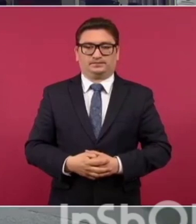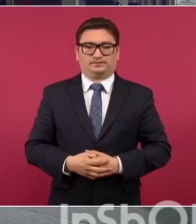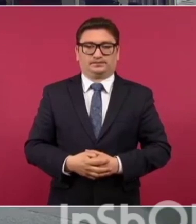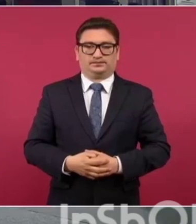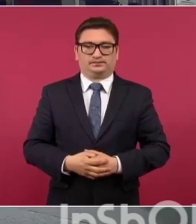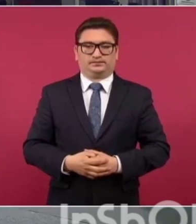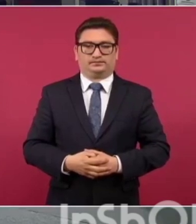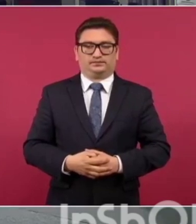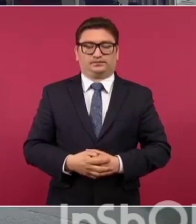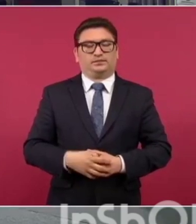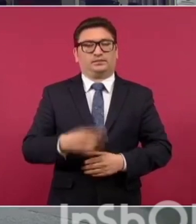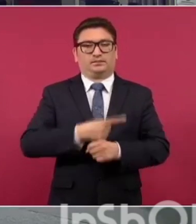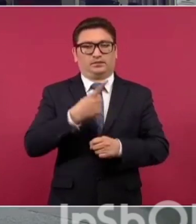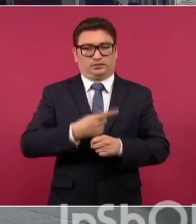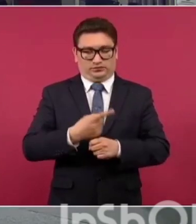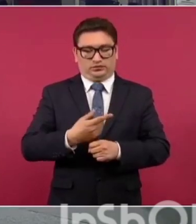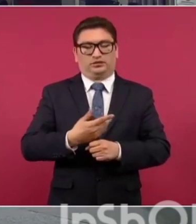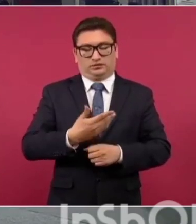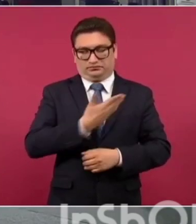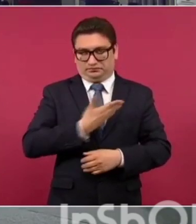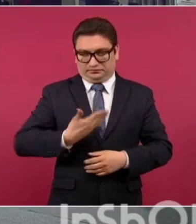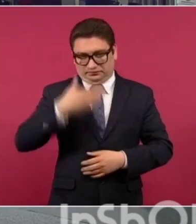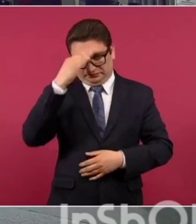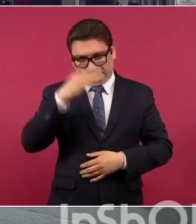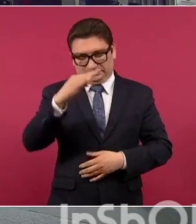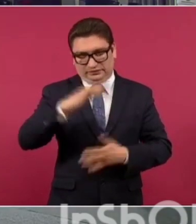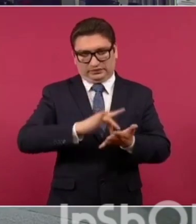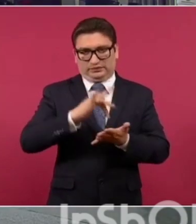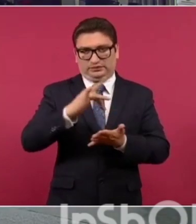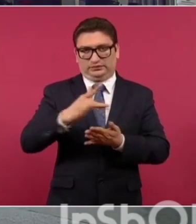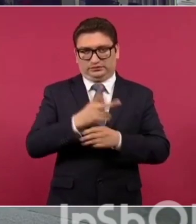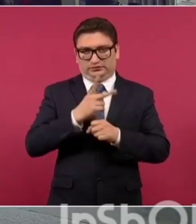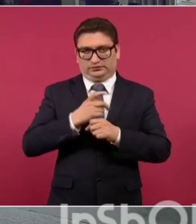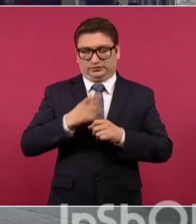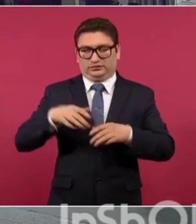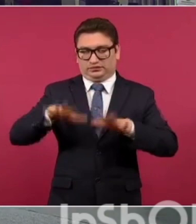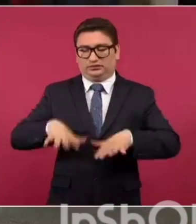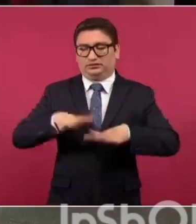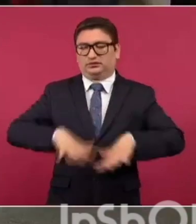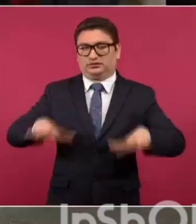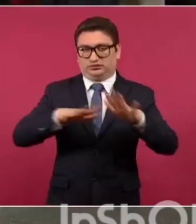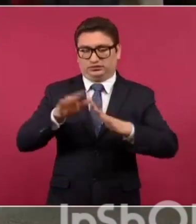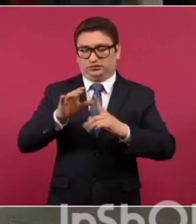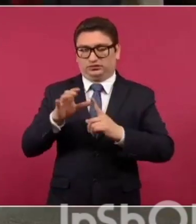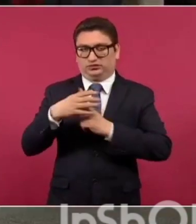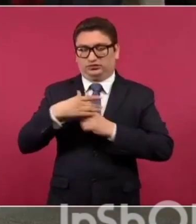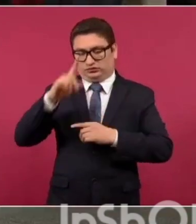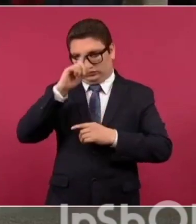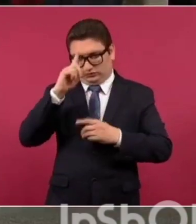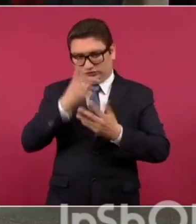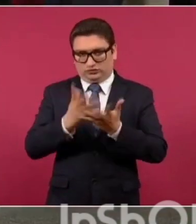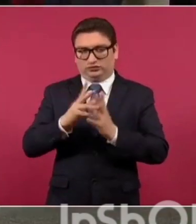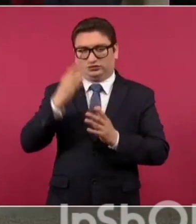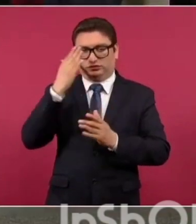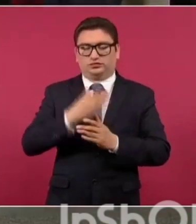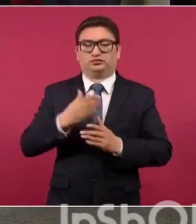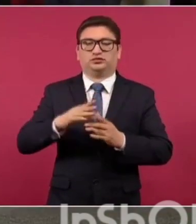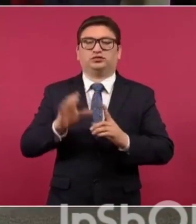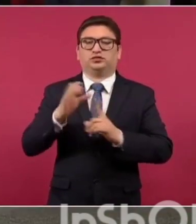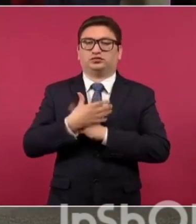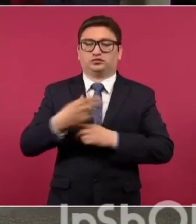Bueno, primero, señor presidente, gracias por la invitación al Consejo de Representantes de la Comisión Nacional de Salarios